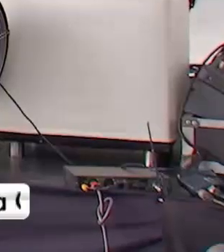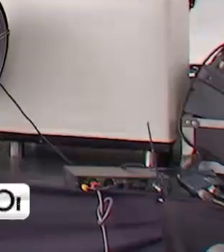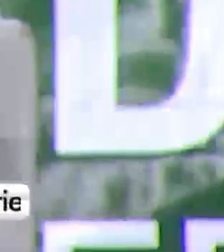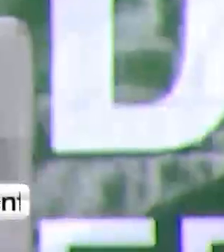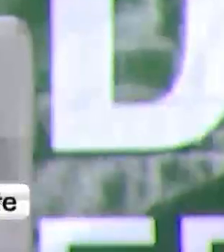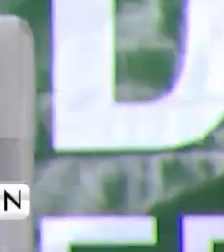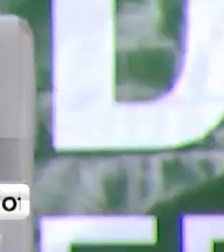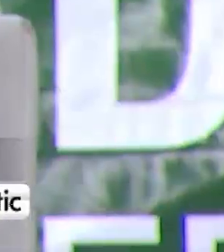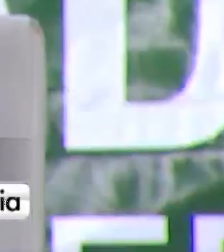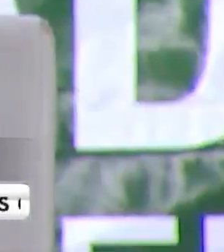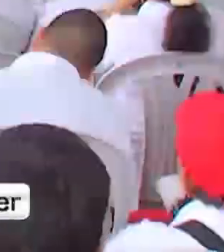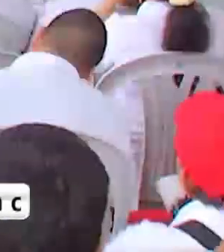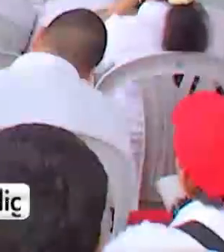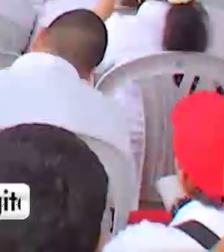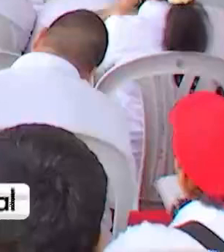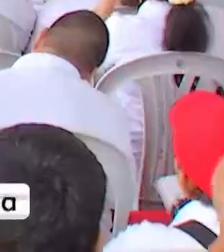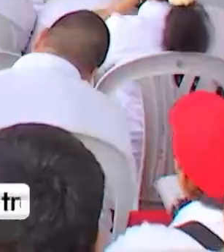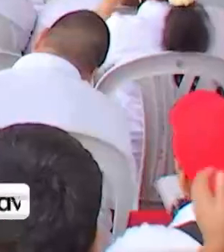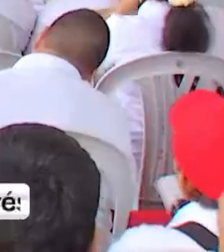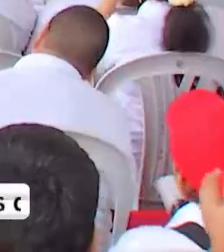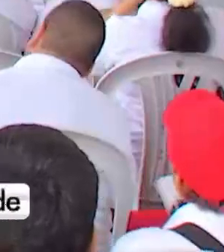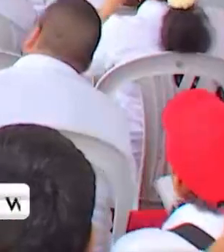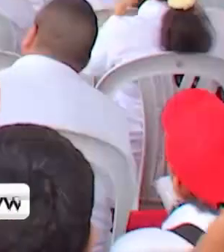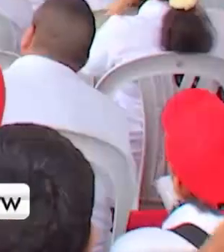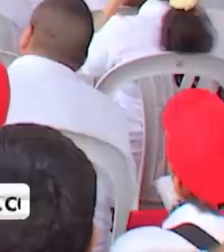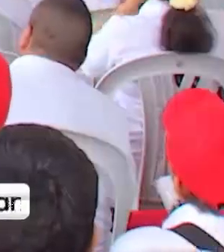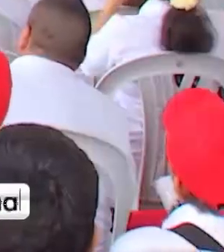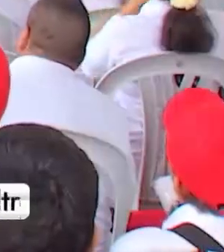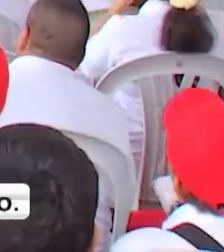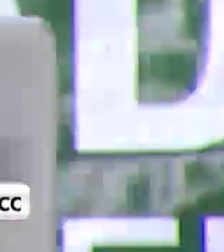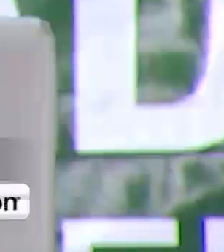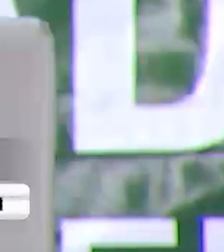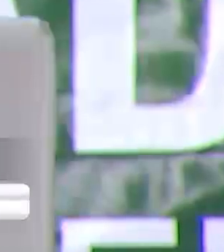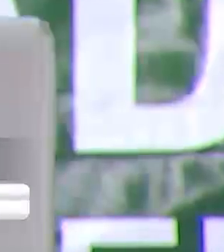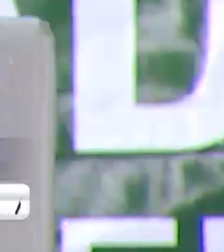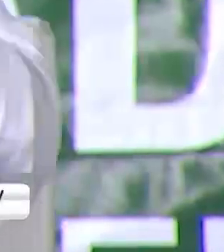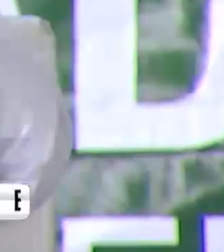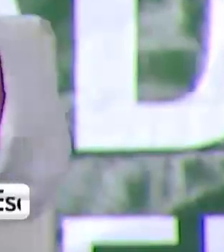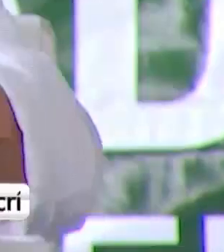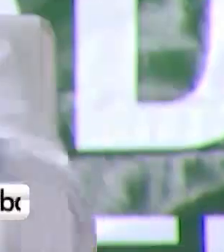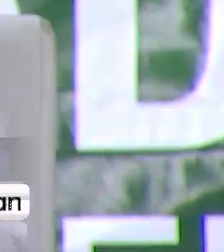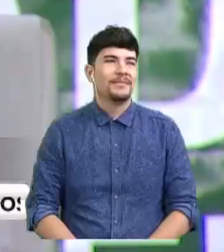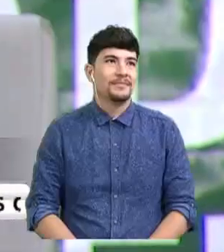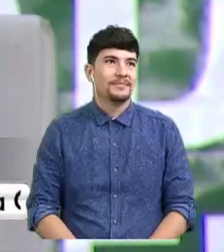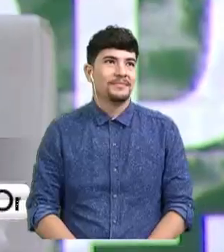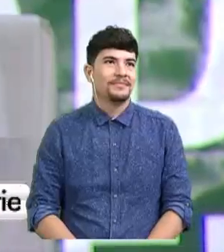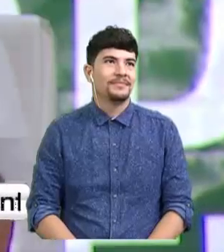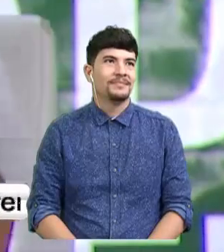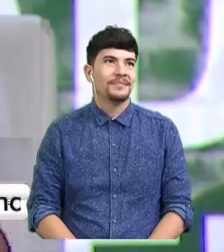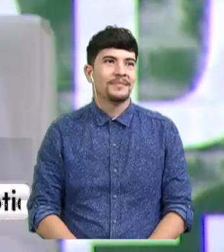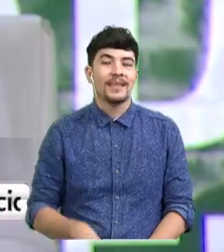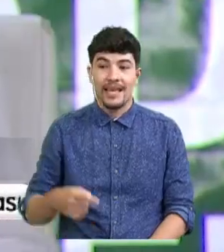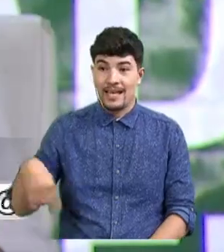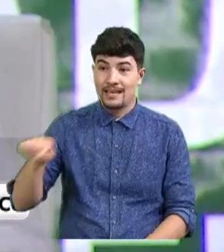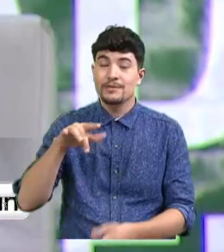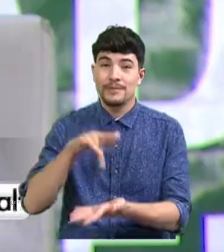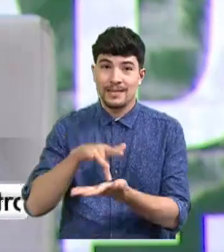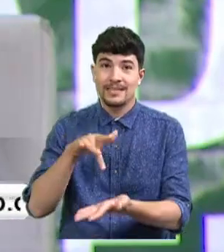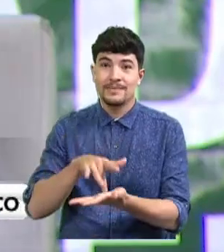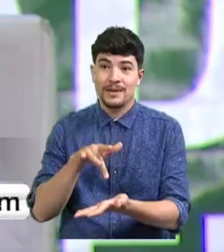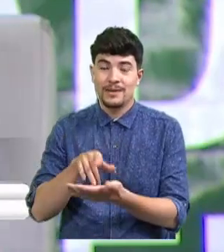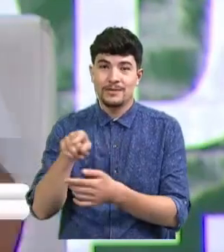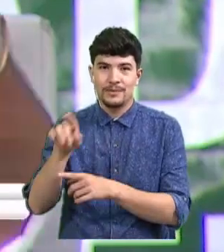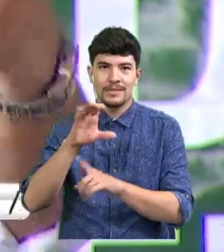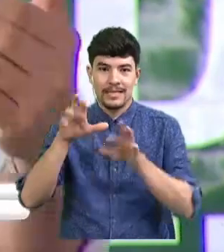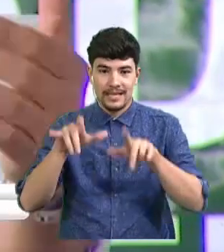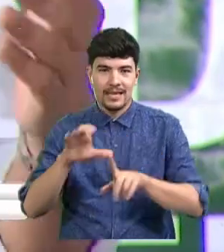Bien, ¡bravo! Muy bien. Y Mariángel y Karen, como pueden ver, ellos participaron todo el día y lo mismo hacemos en la comuna. Y la Secretaría de Cultura